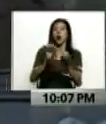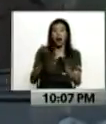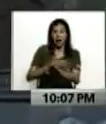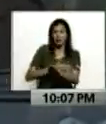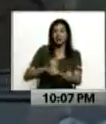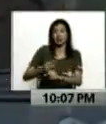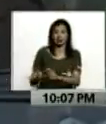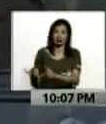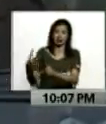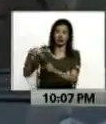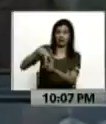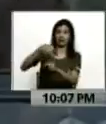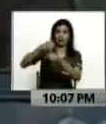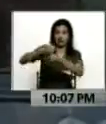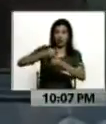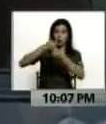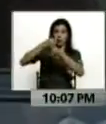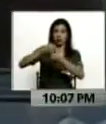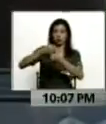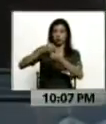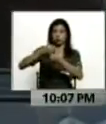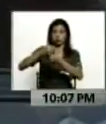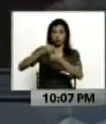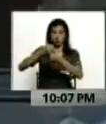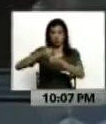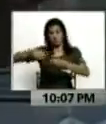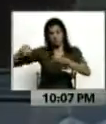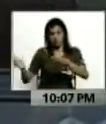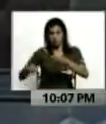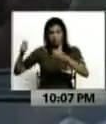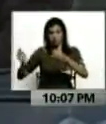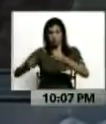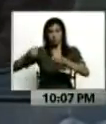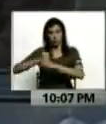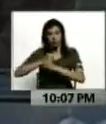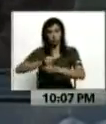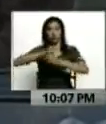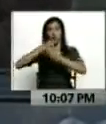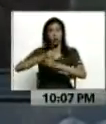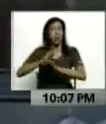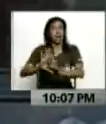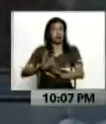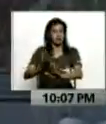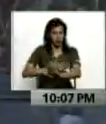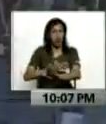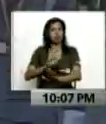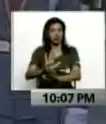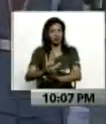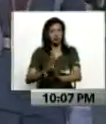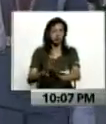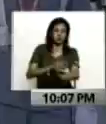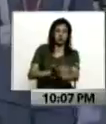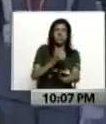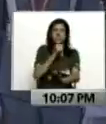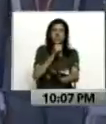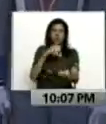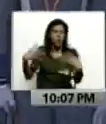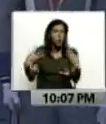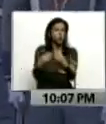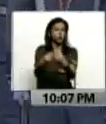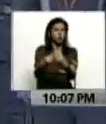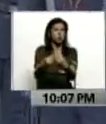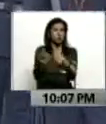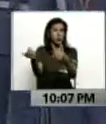caballo para salir ya no adentro con quién vamos